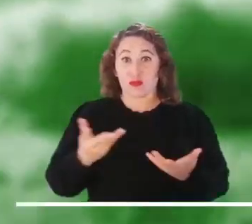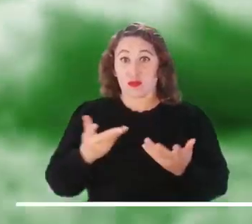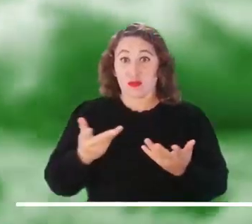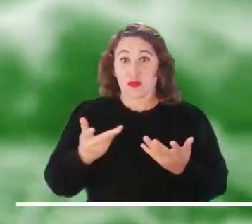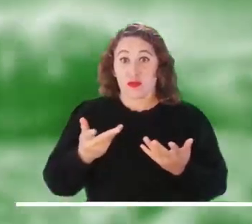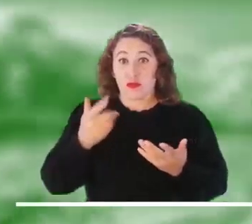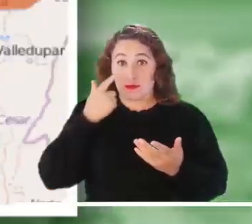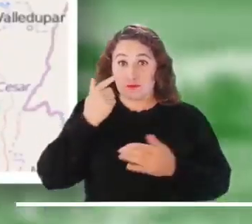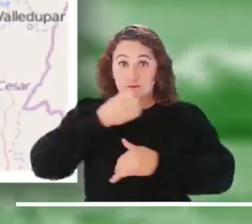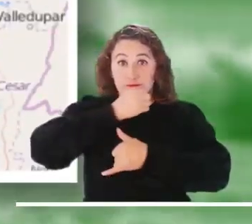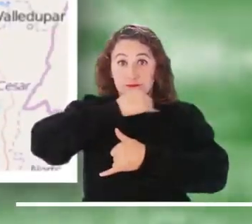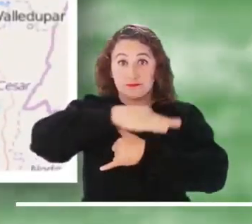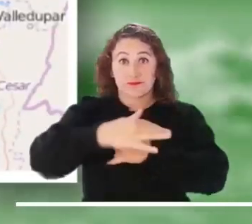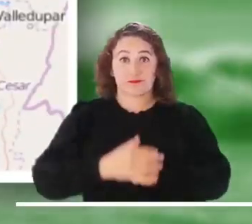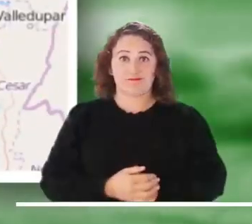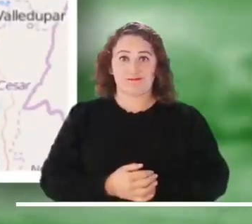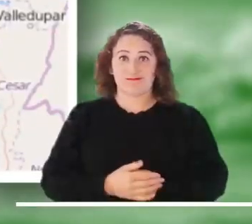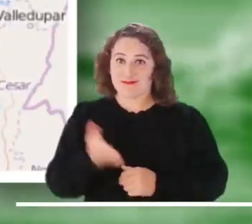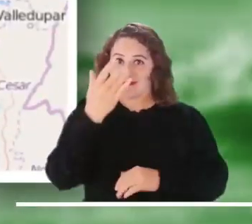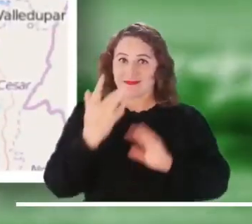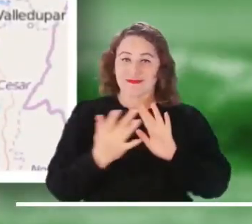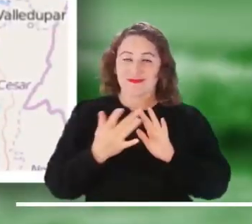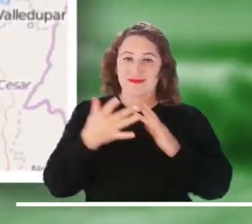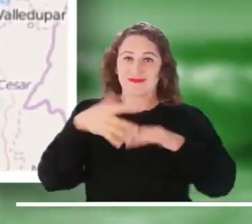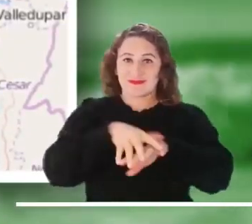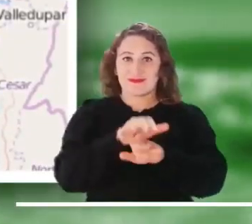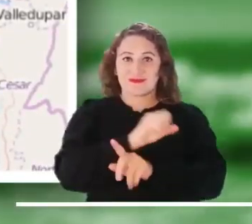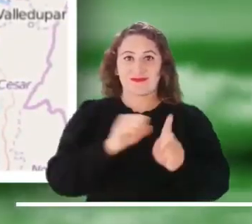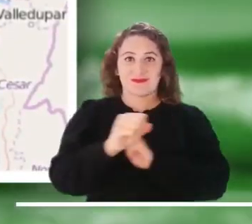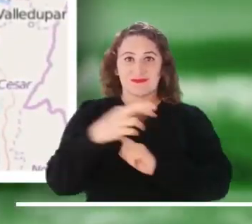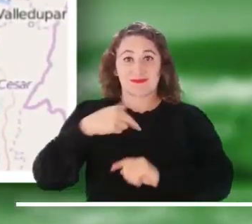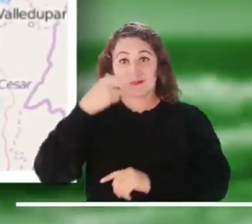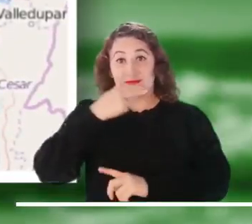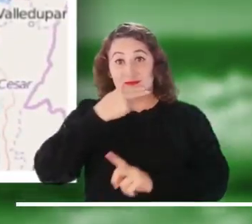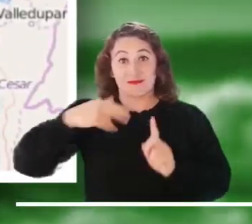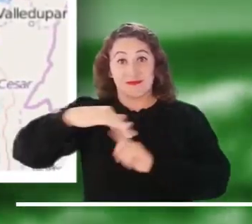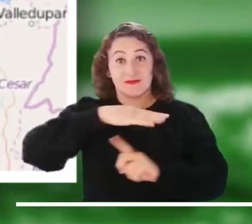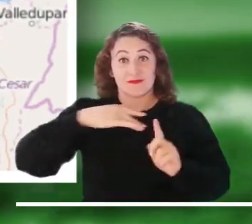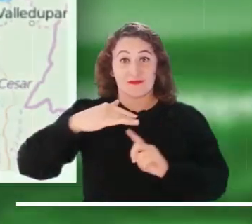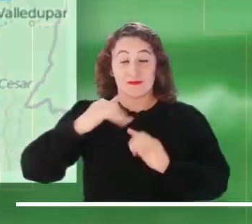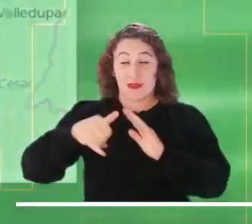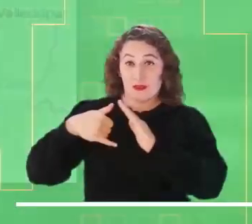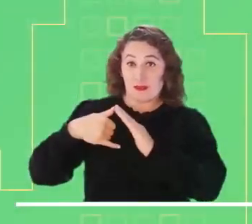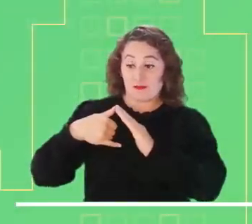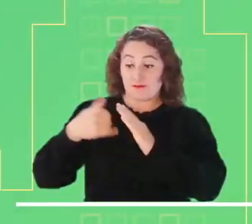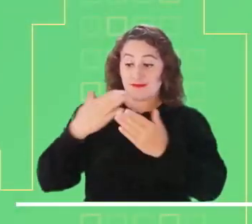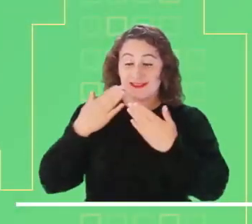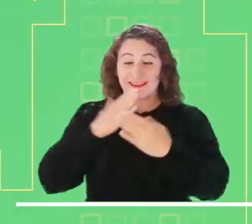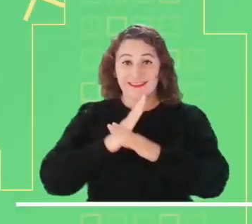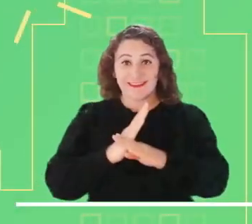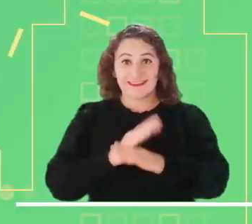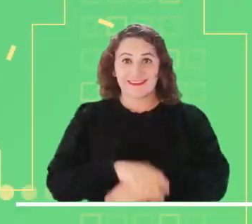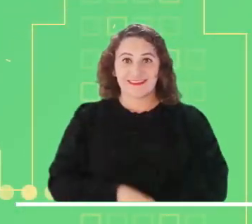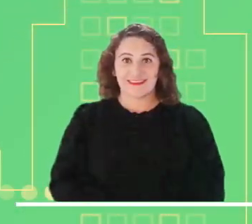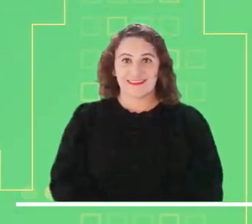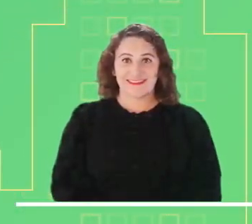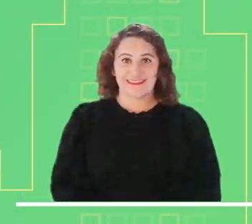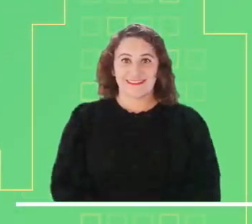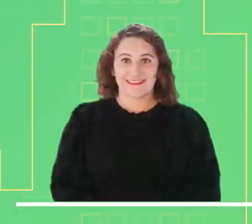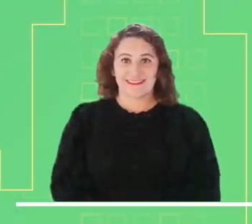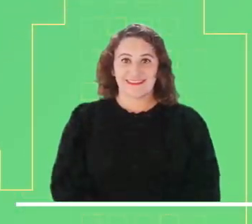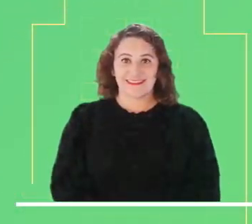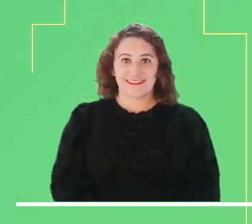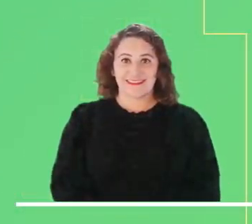Putumayo. Finalizamos con la alerta naranja por viento y oleaje en amplios sectores del Mar Caribe. Síguenos en nuestras redes